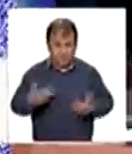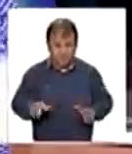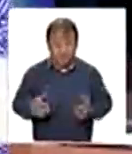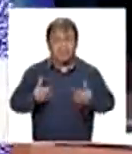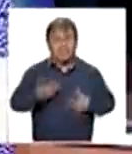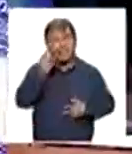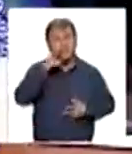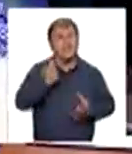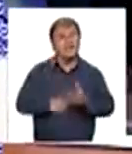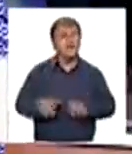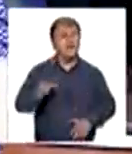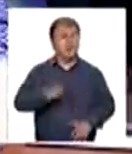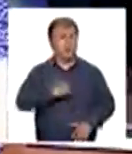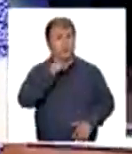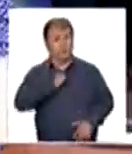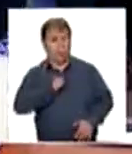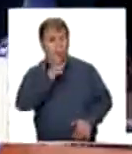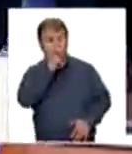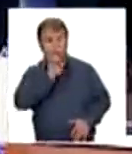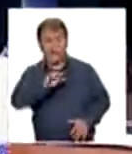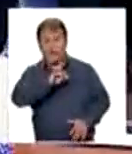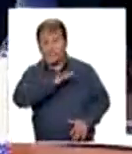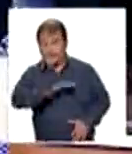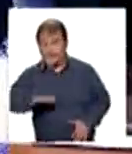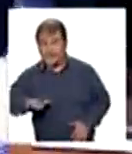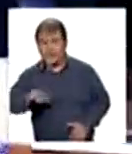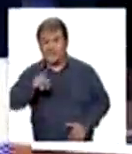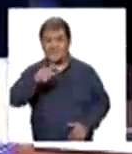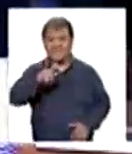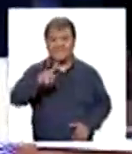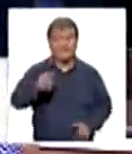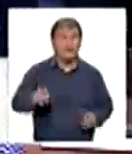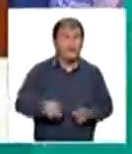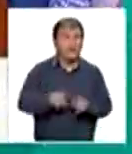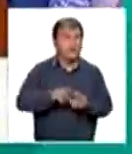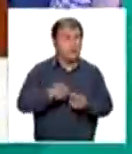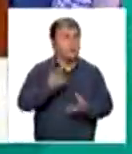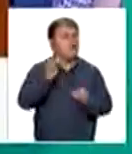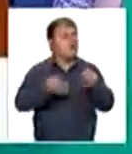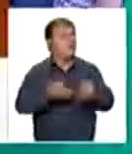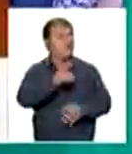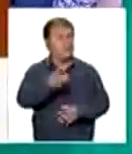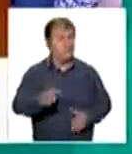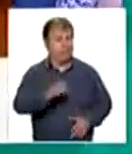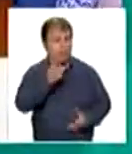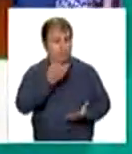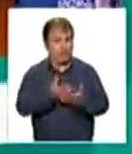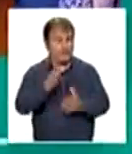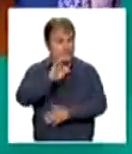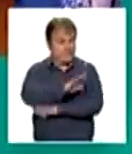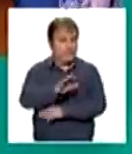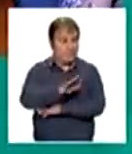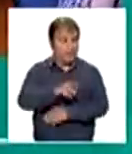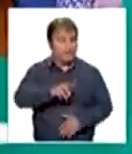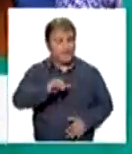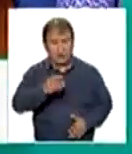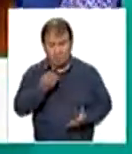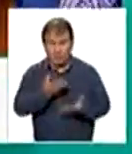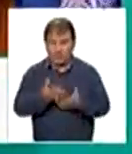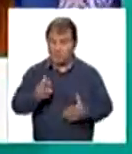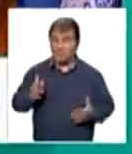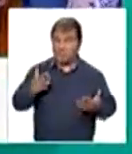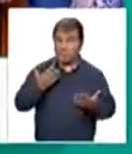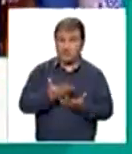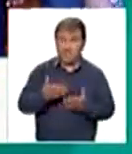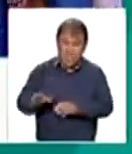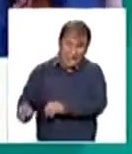tienen que ver? ¡Yo soy Kid! Y ustedes van a ser parte del jurado. Cris, ¿cómo estás? Muy buenas tardes. Oye, buenas tardes, Mari, ¿cómo estás? Qué lindo. ¿Has